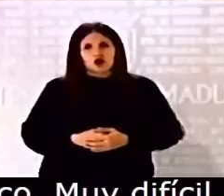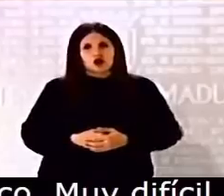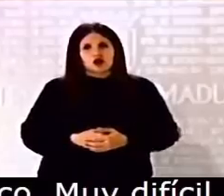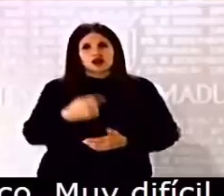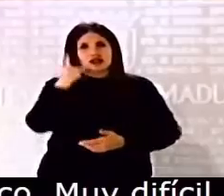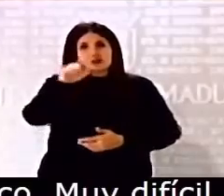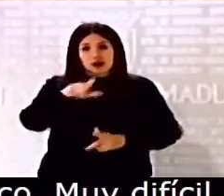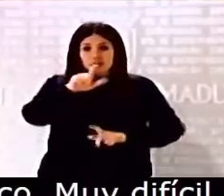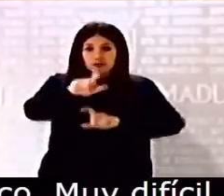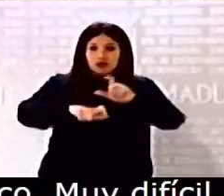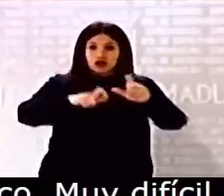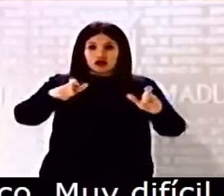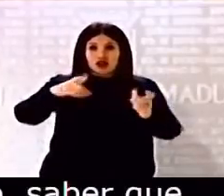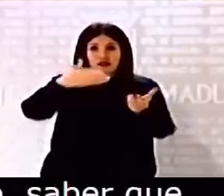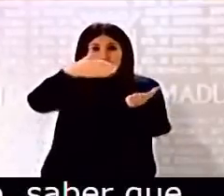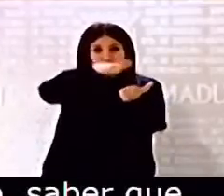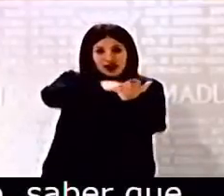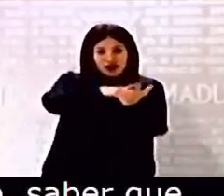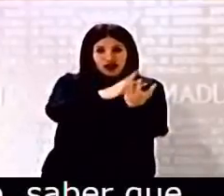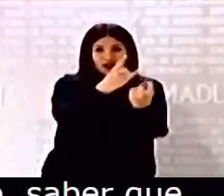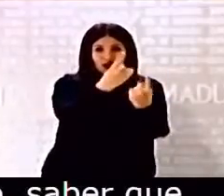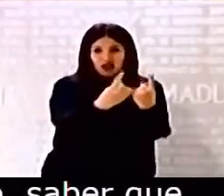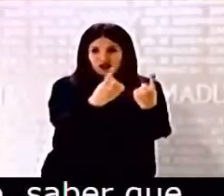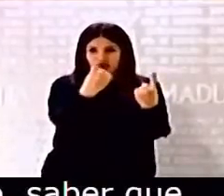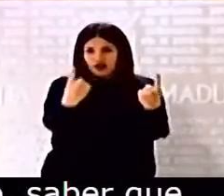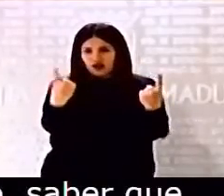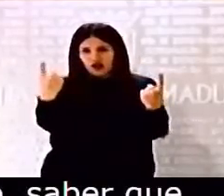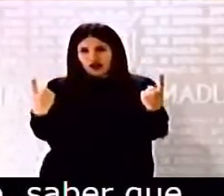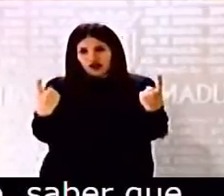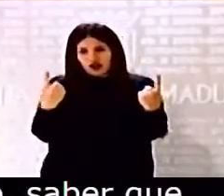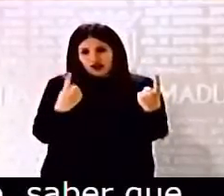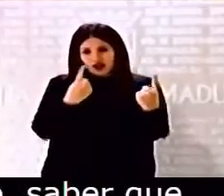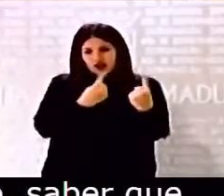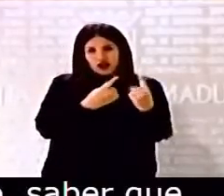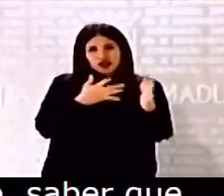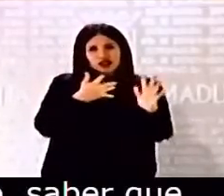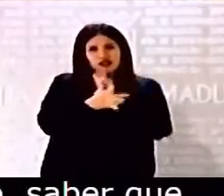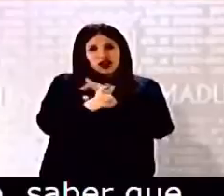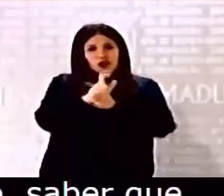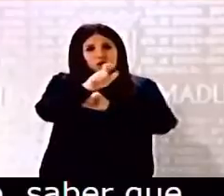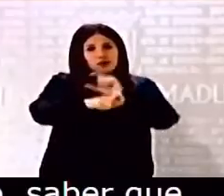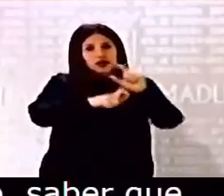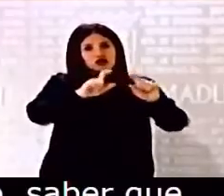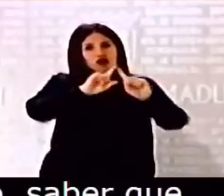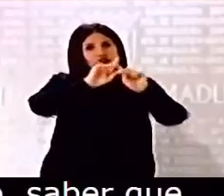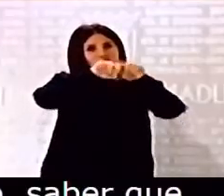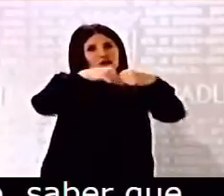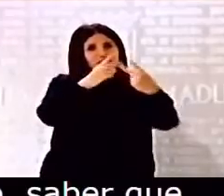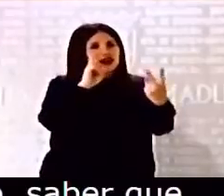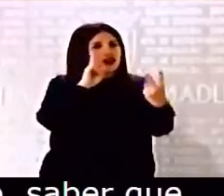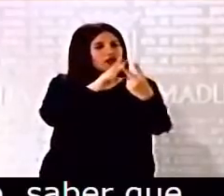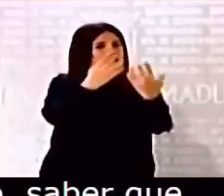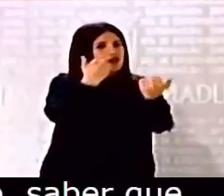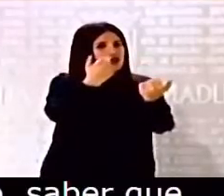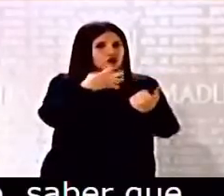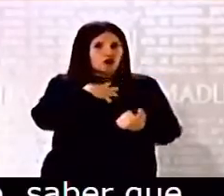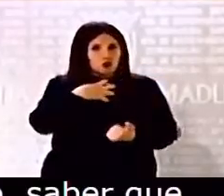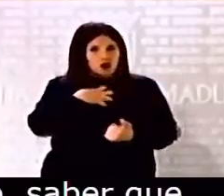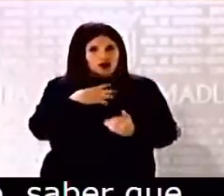cada uno de los fallecimientos que se ha producido hay personas que no han podido ver a su familiar, es muy duro.